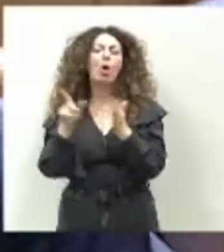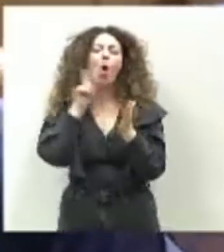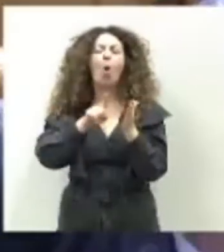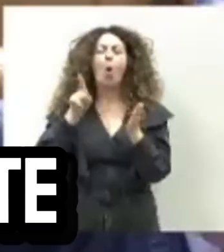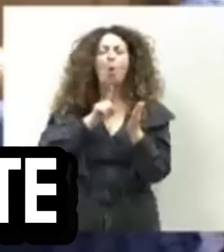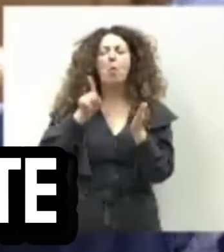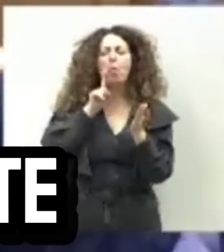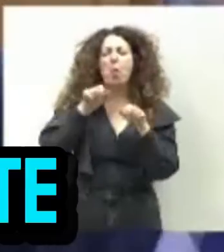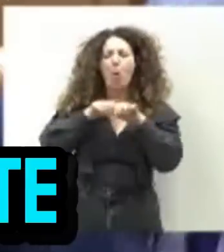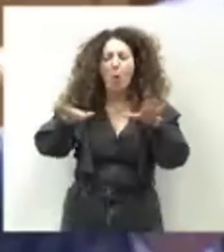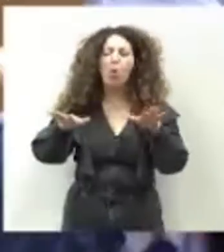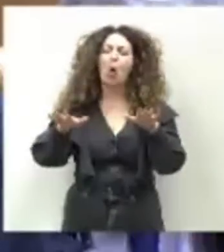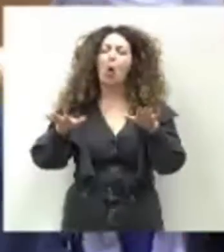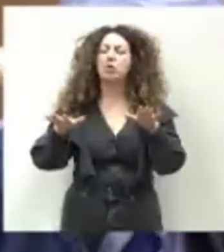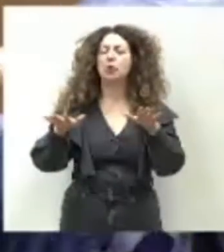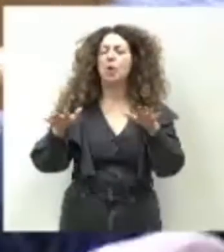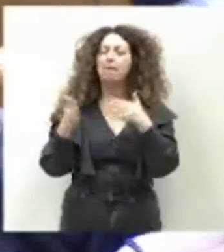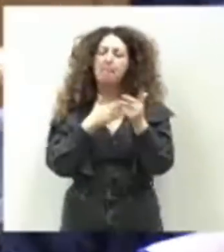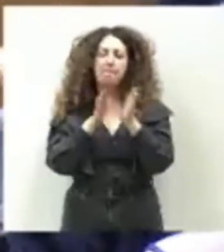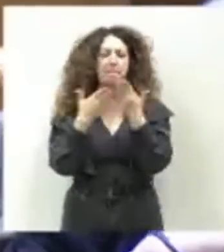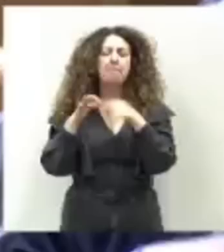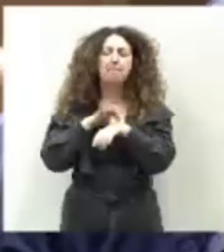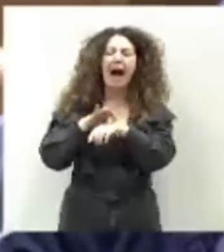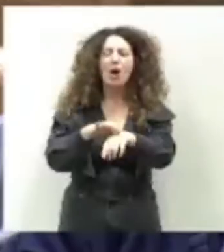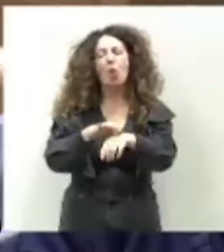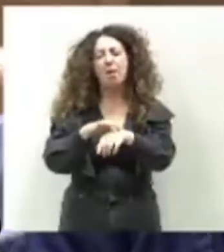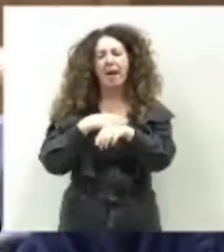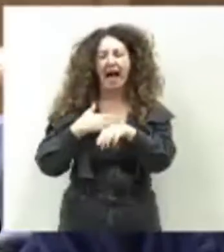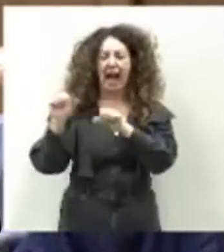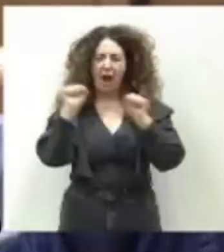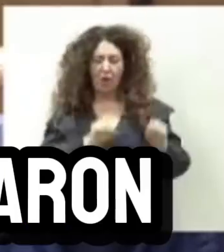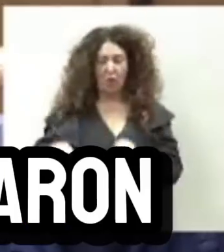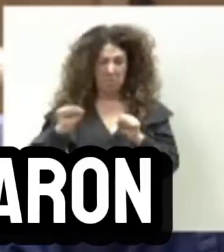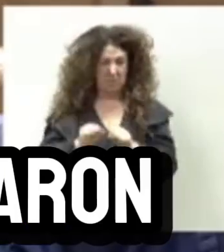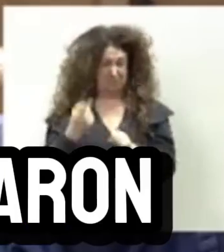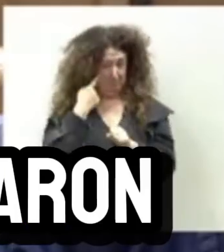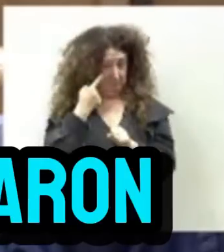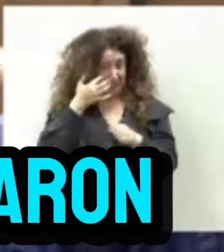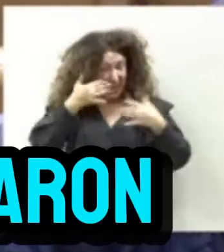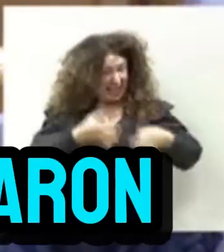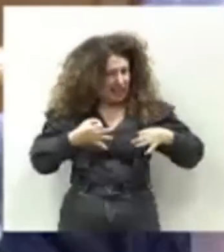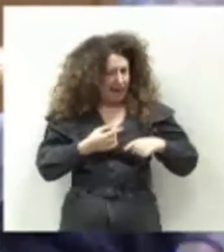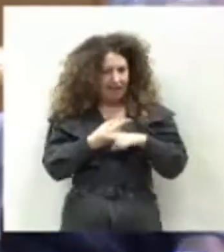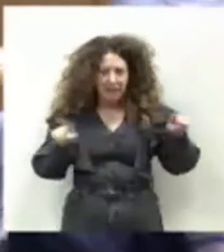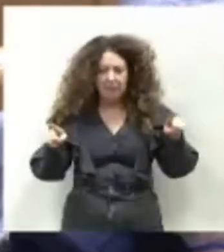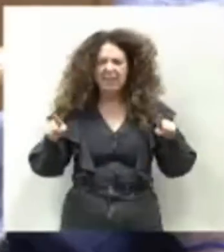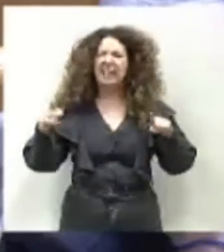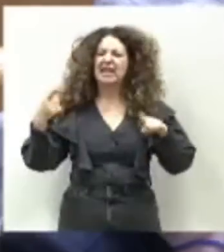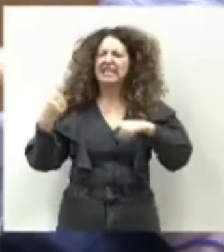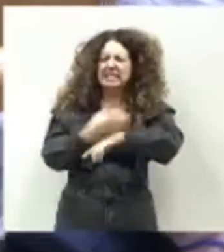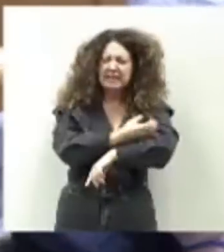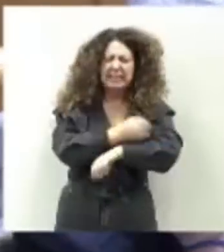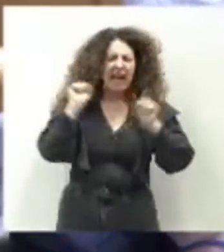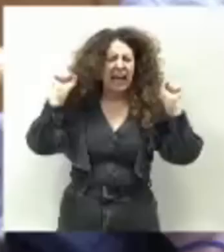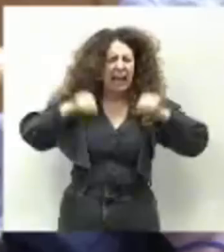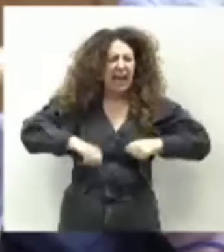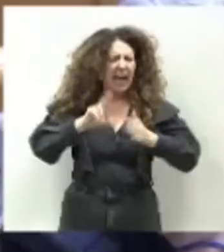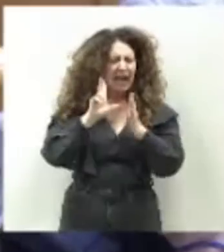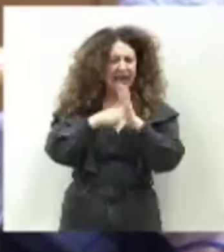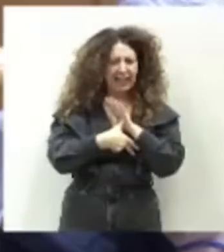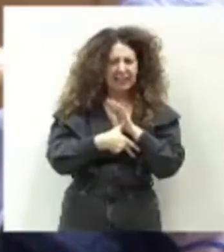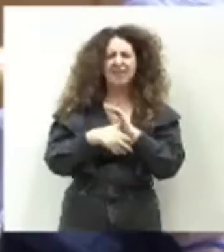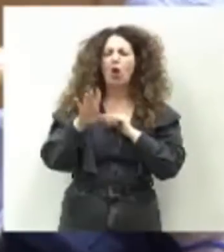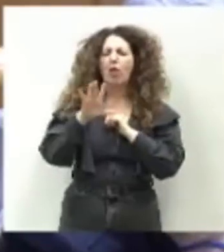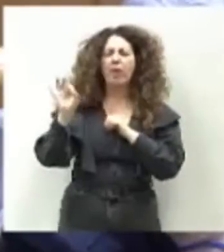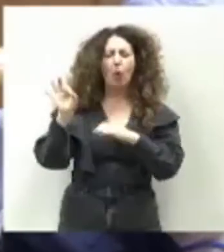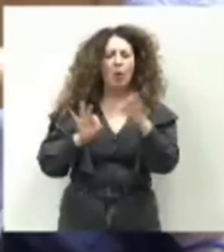Porque la realidad, señor Puente, es bien distinta. Datos de Renfe, retrasos en media y larga distancia aumentaron un 50% desde